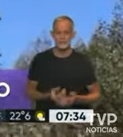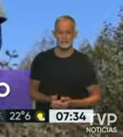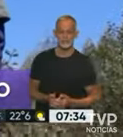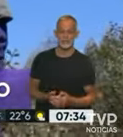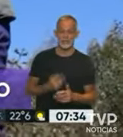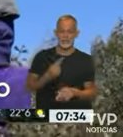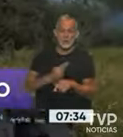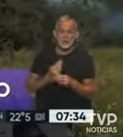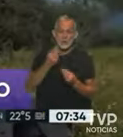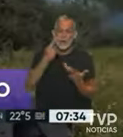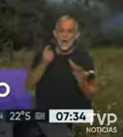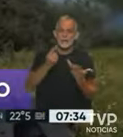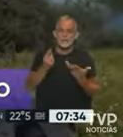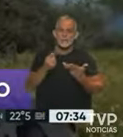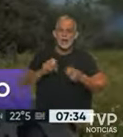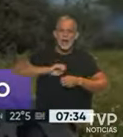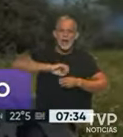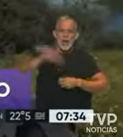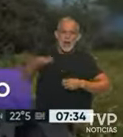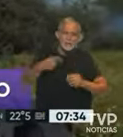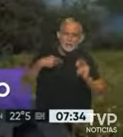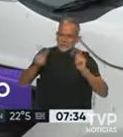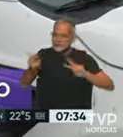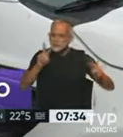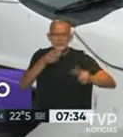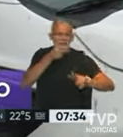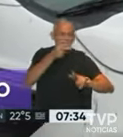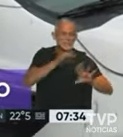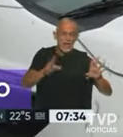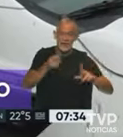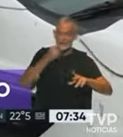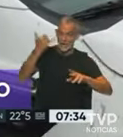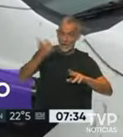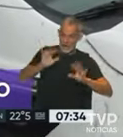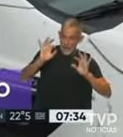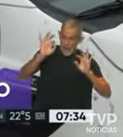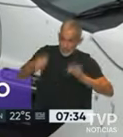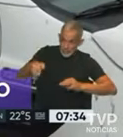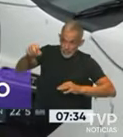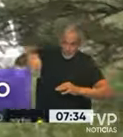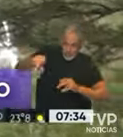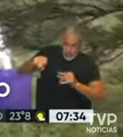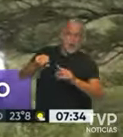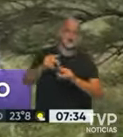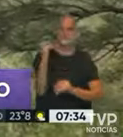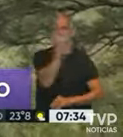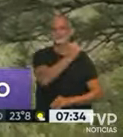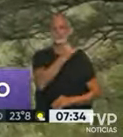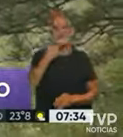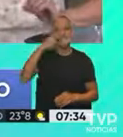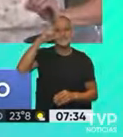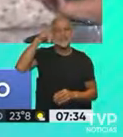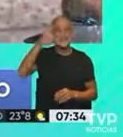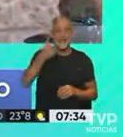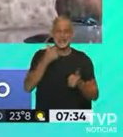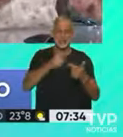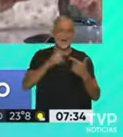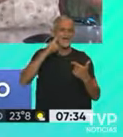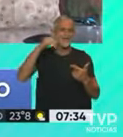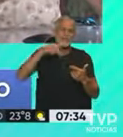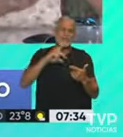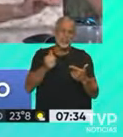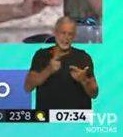principio controlar en sus campos que no vean langostas ante la primera presencia tienen que notificar al senasa al inta a